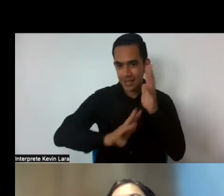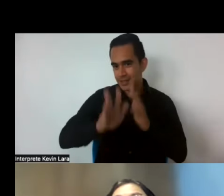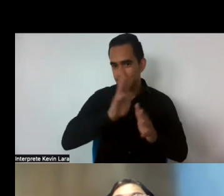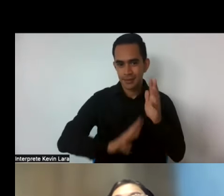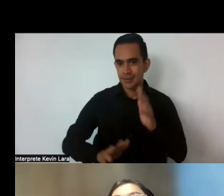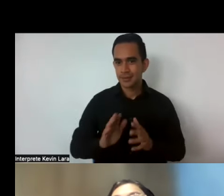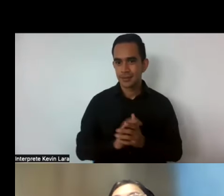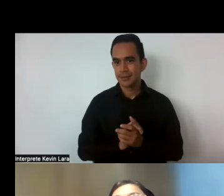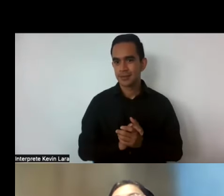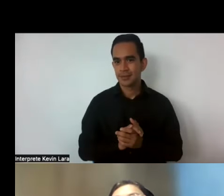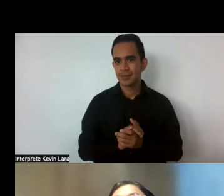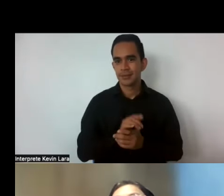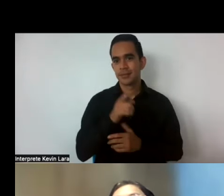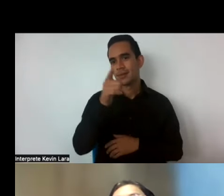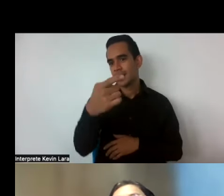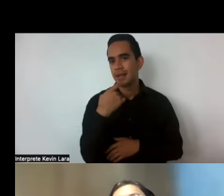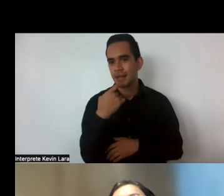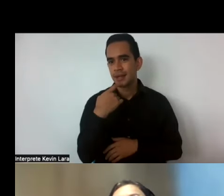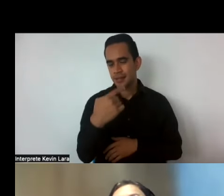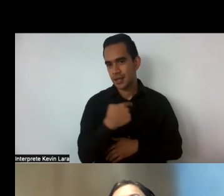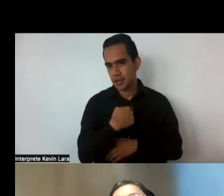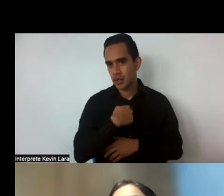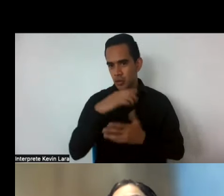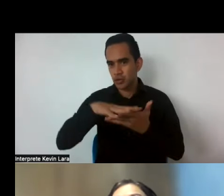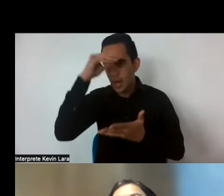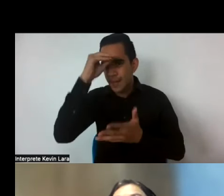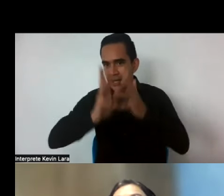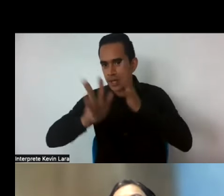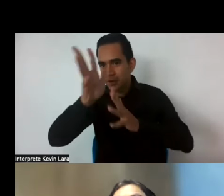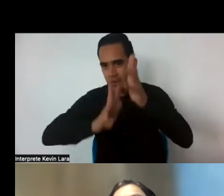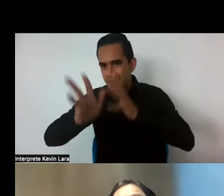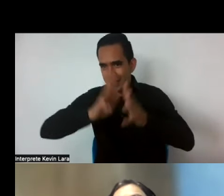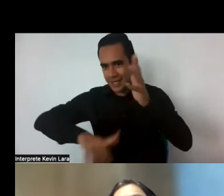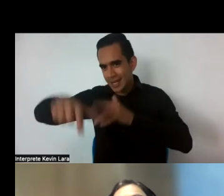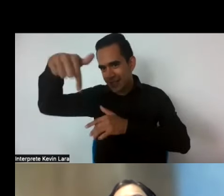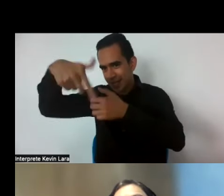Sí, yo estoy aprendiendo lengua de señas, pero guatemalteca, pero estoy aprendiendo.